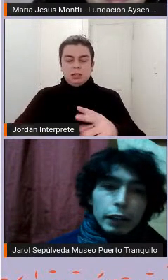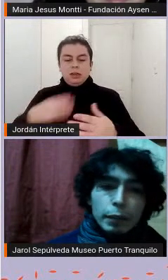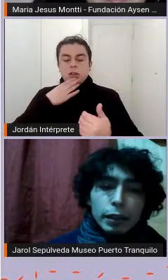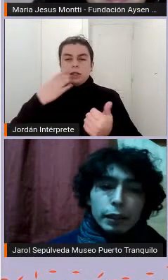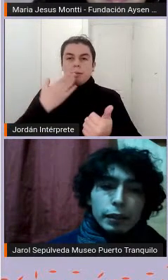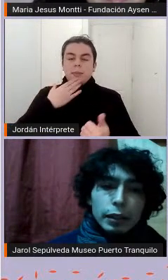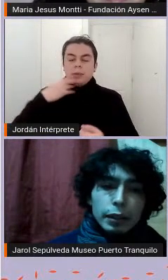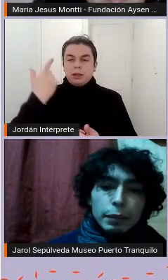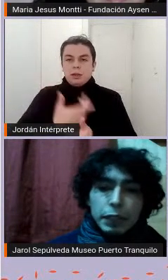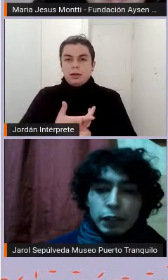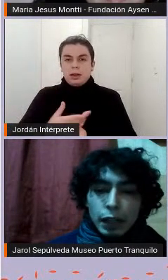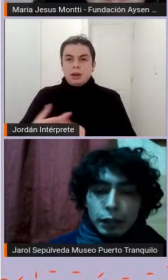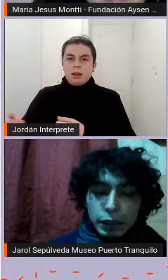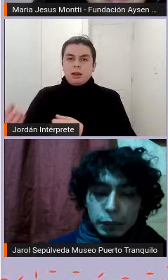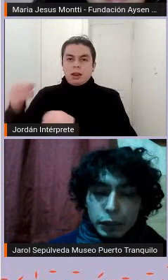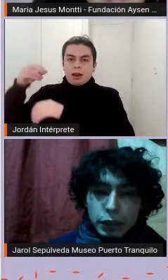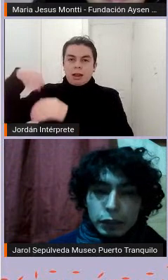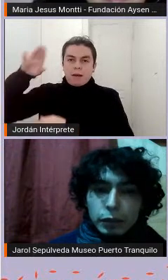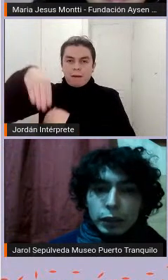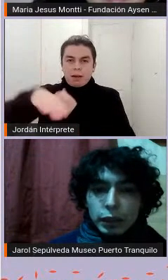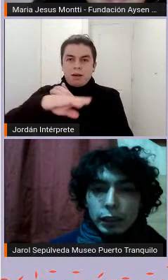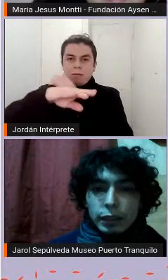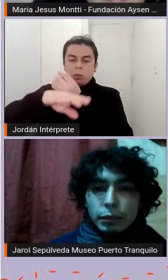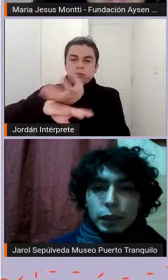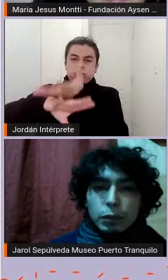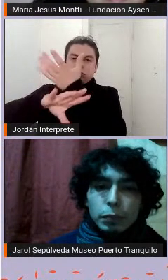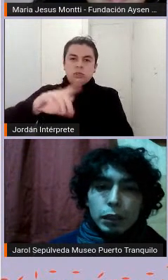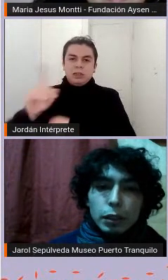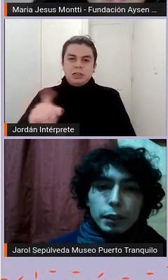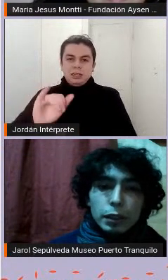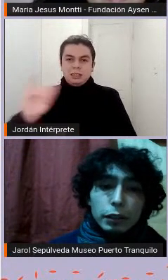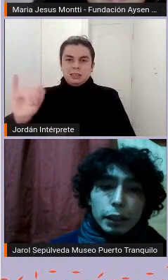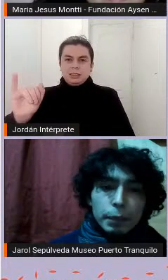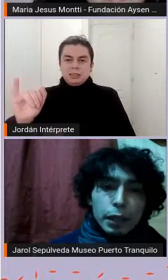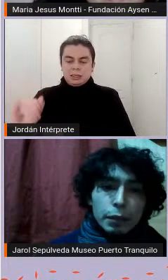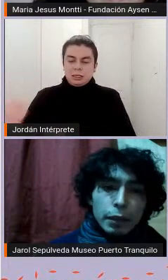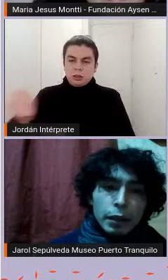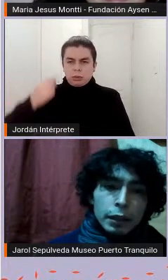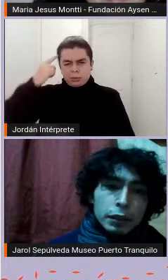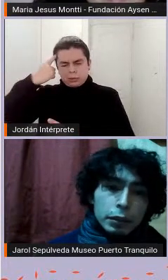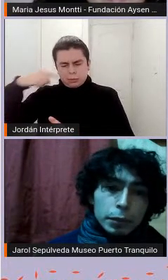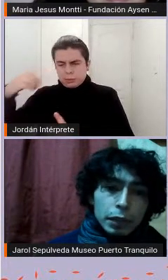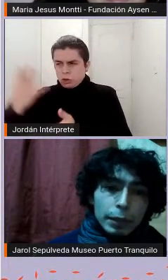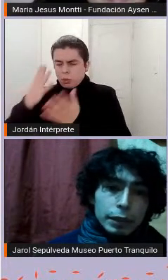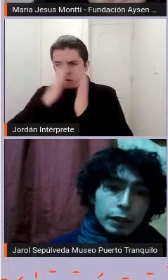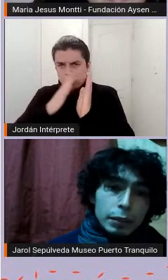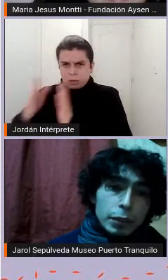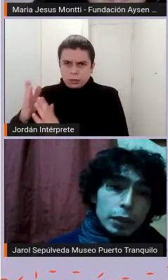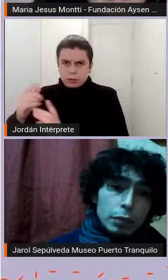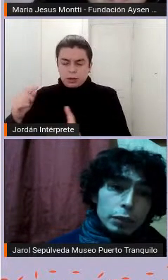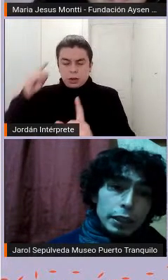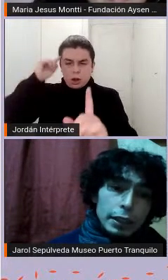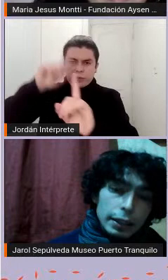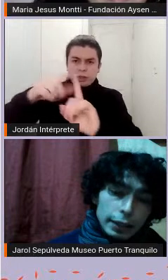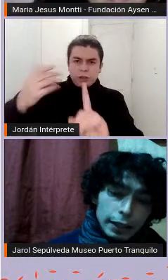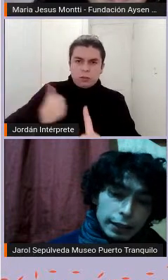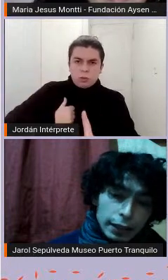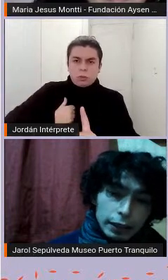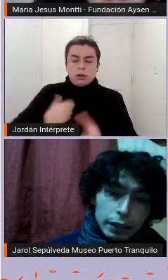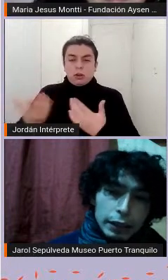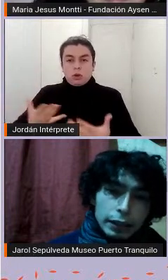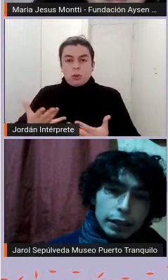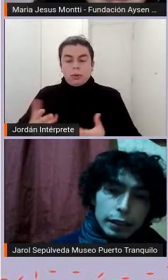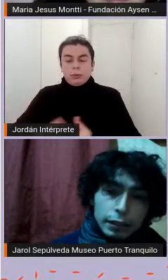actores clave para que se lleve a cabo este proyecto y que se puedan cumplir los objetivos esperados, ¿cierto? Por una parte tenemos una comunidad que tiene